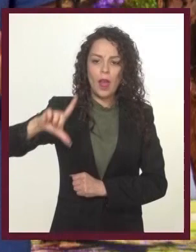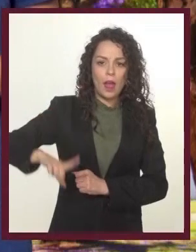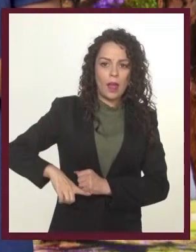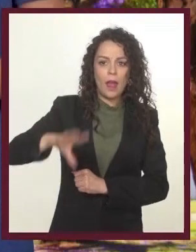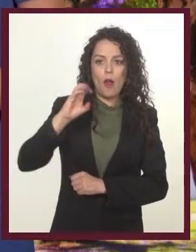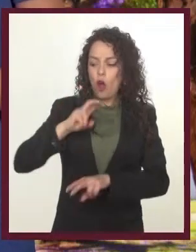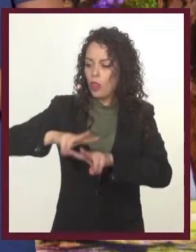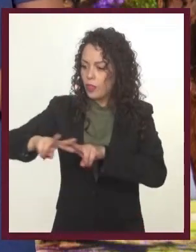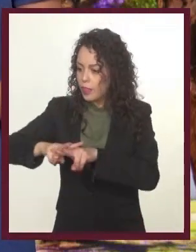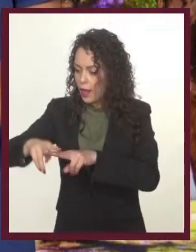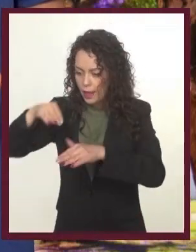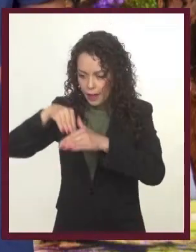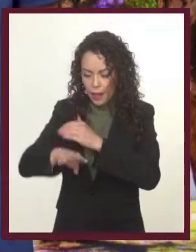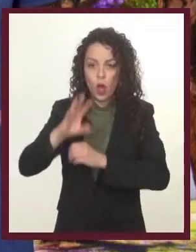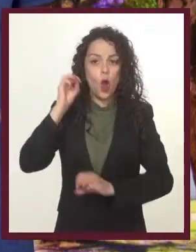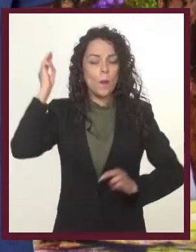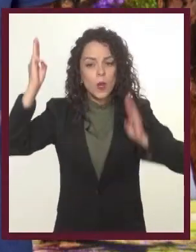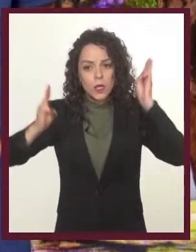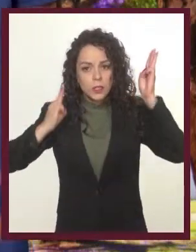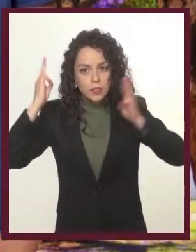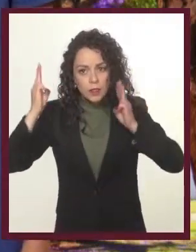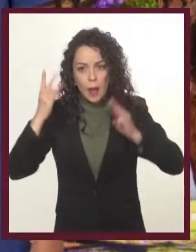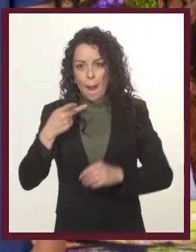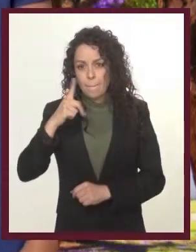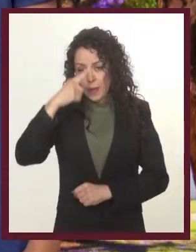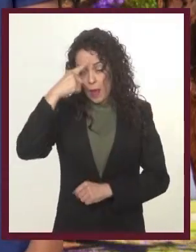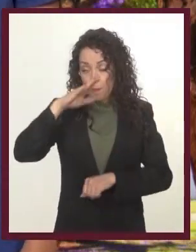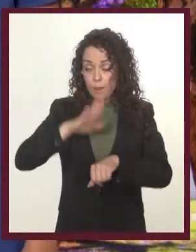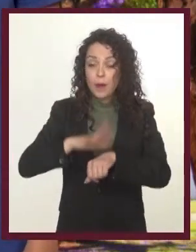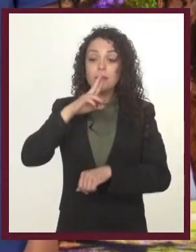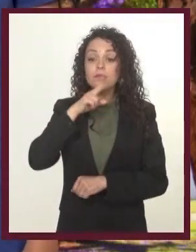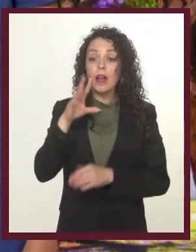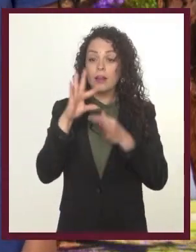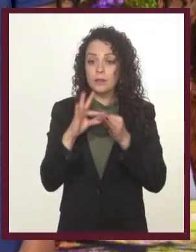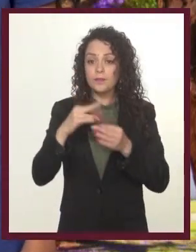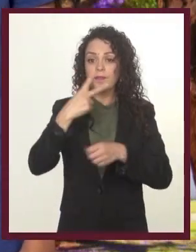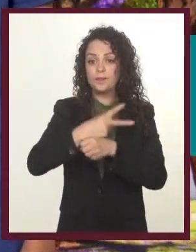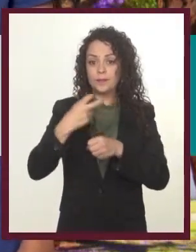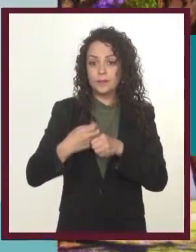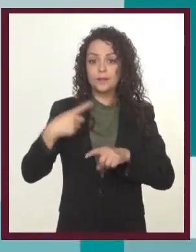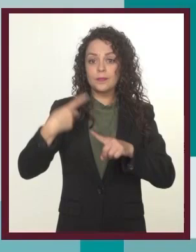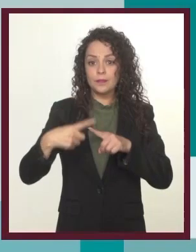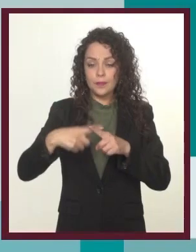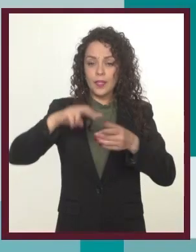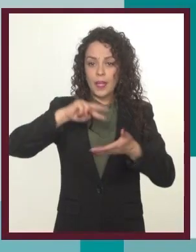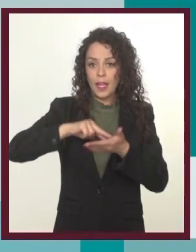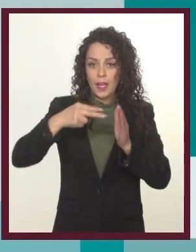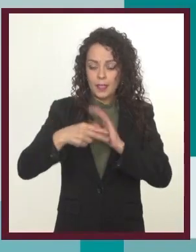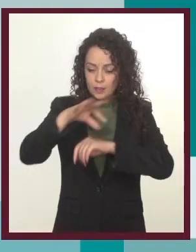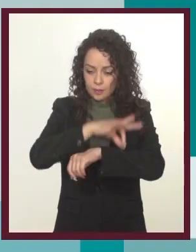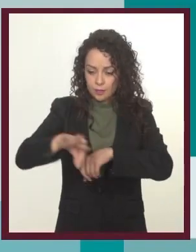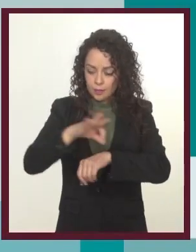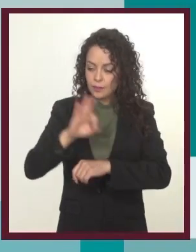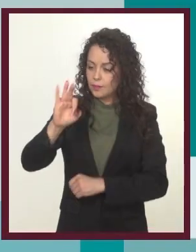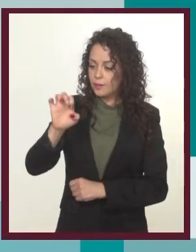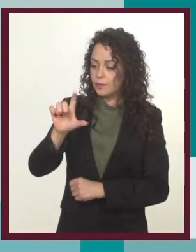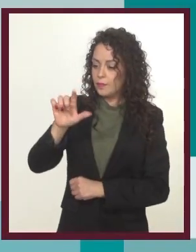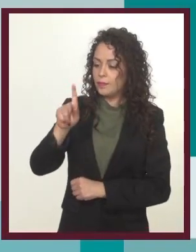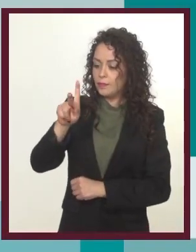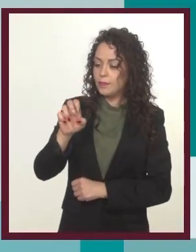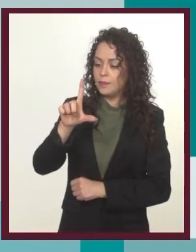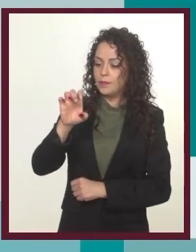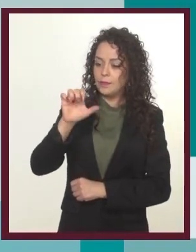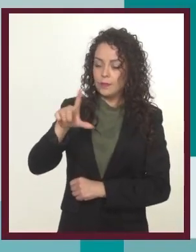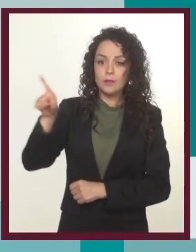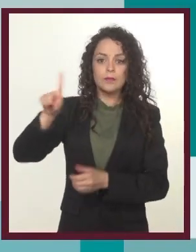o a una estación de trenes o a un museo. Pero para explicarlo mejor, invitamos al arquitecto Felipe Leal, quien además de haber